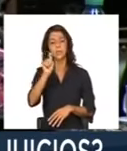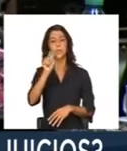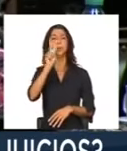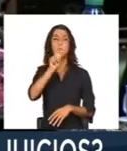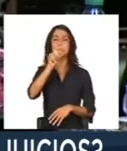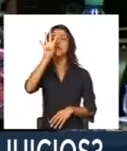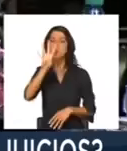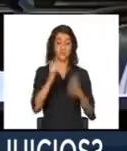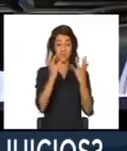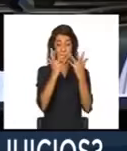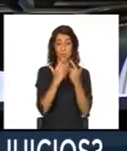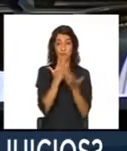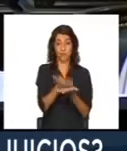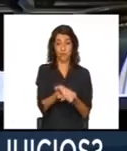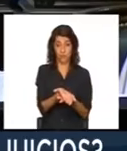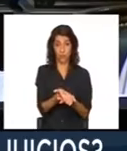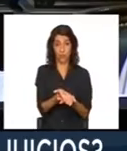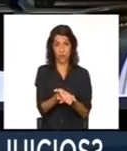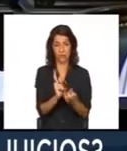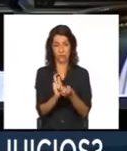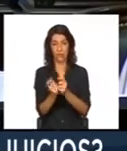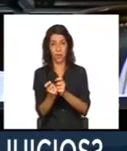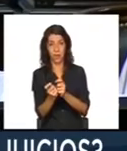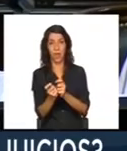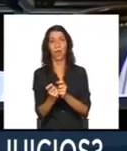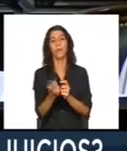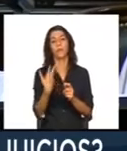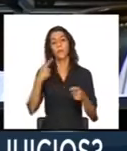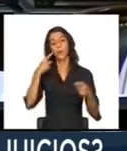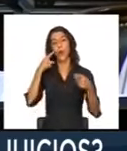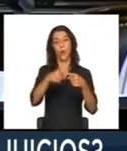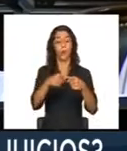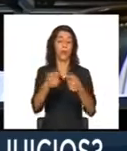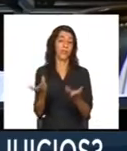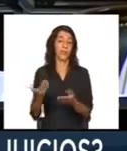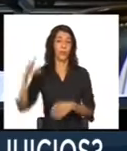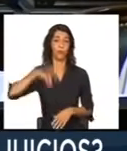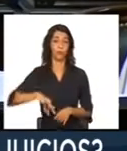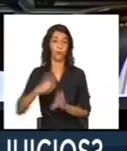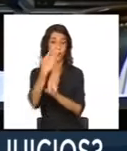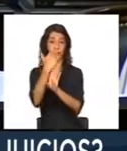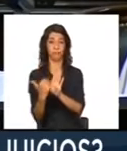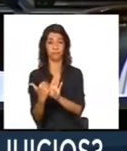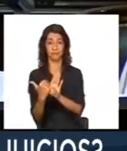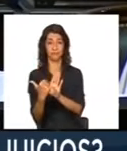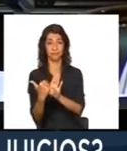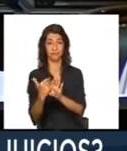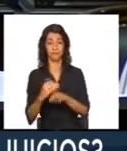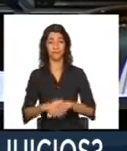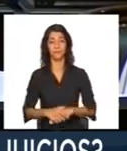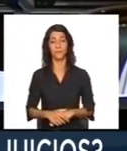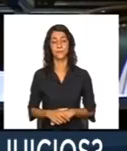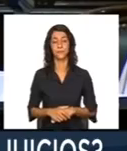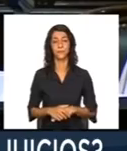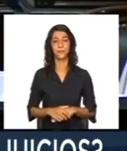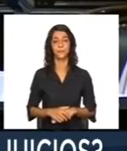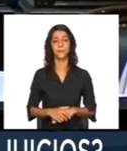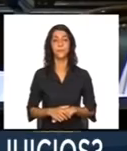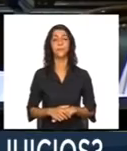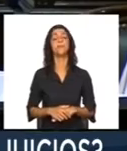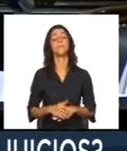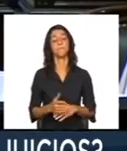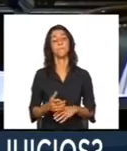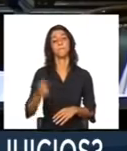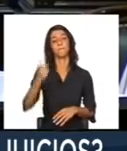inconstitucionalidad algunos dicen bueno vulnera el principio de la progresividad que implica esto bueno que